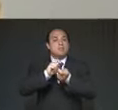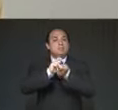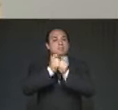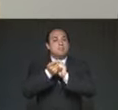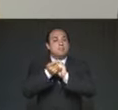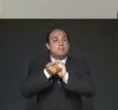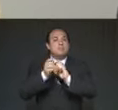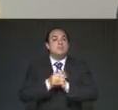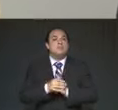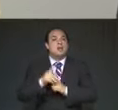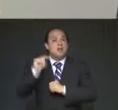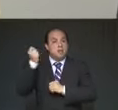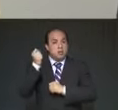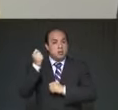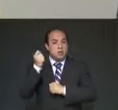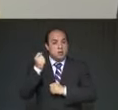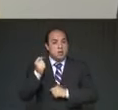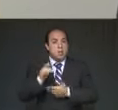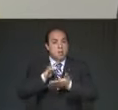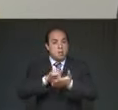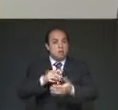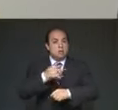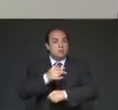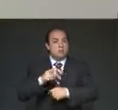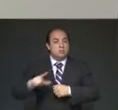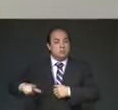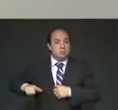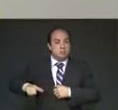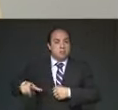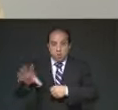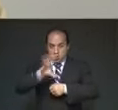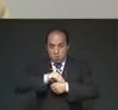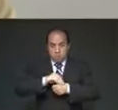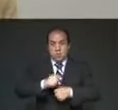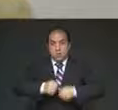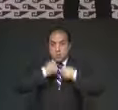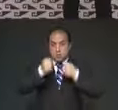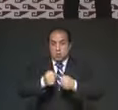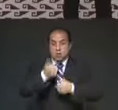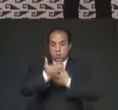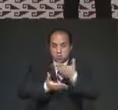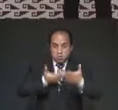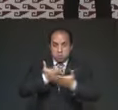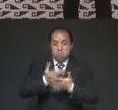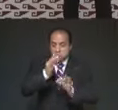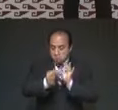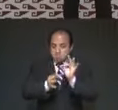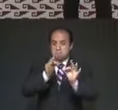gobierno sea completa y garantizar siempre un servicio adecuado.